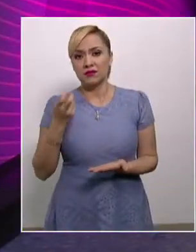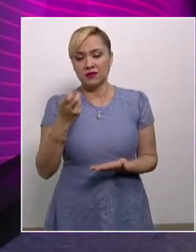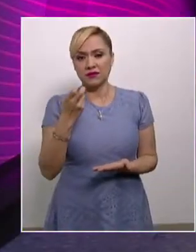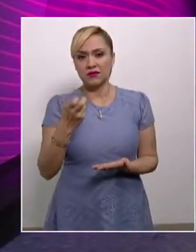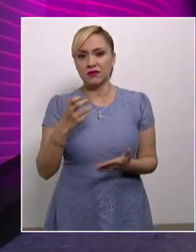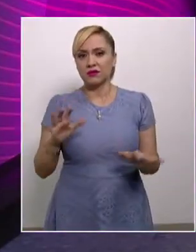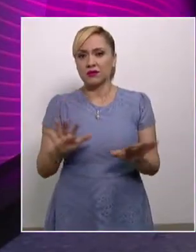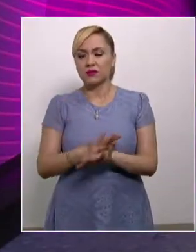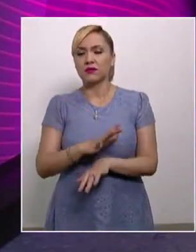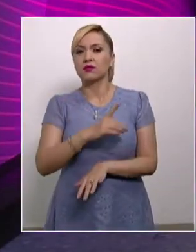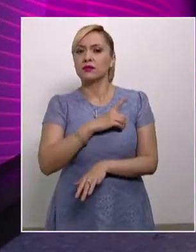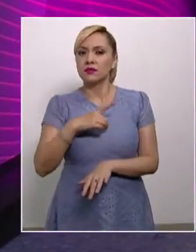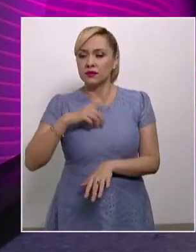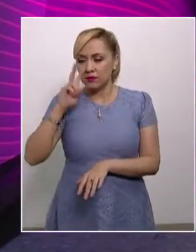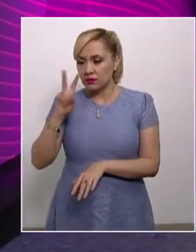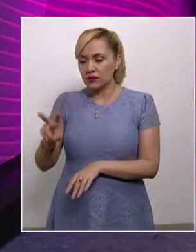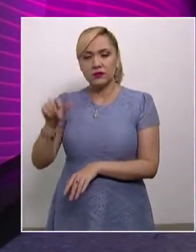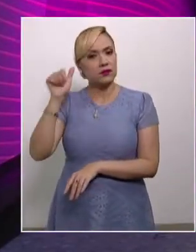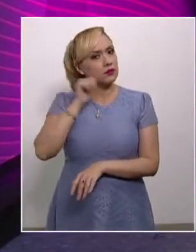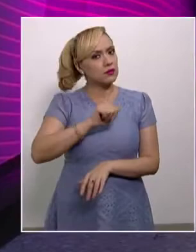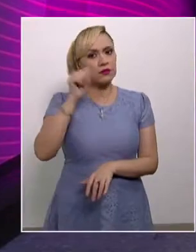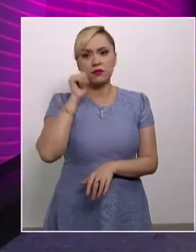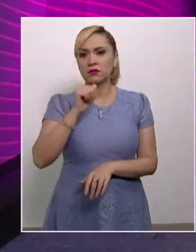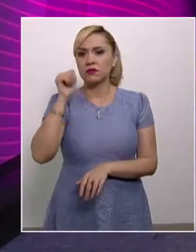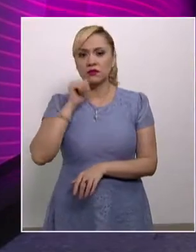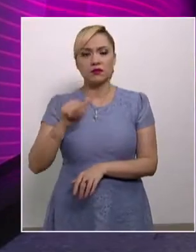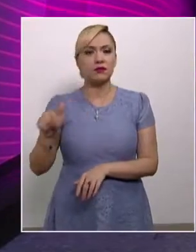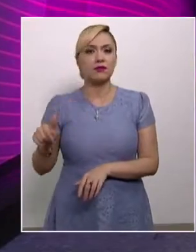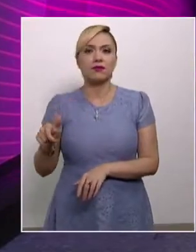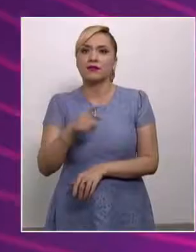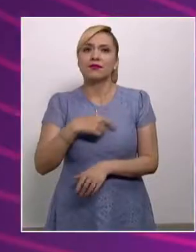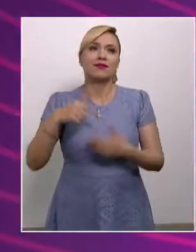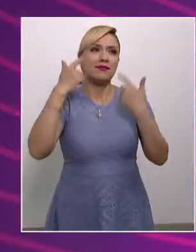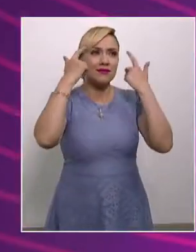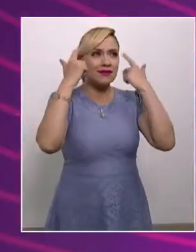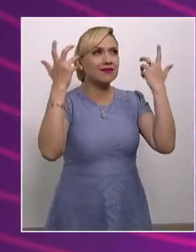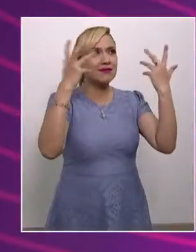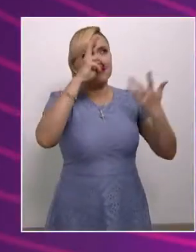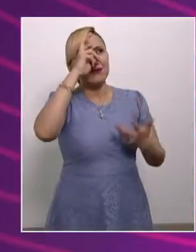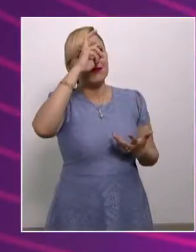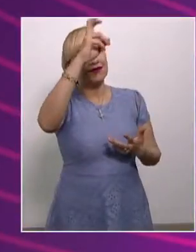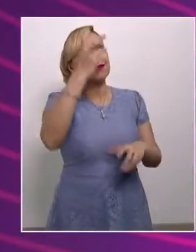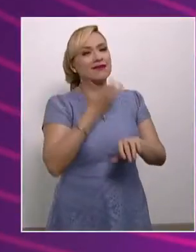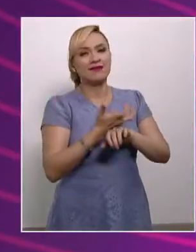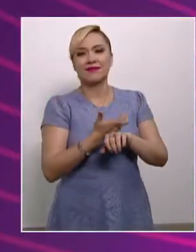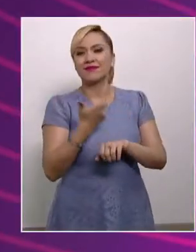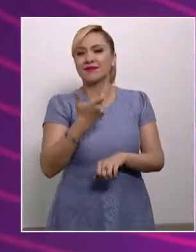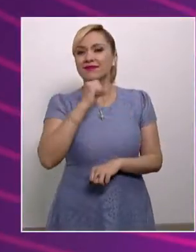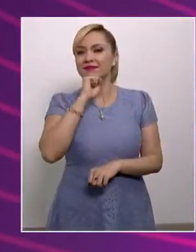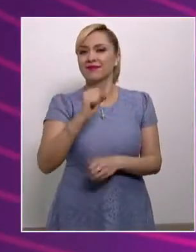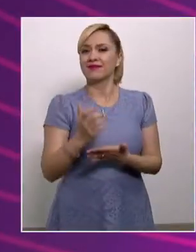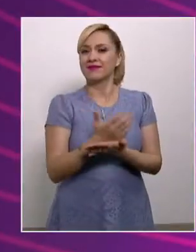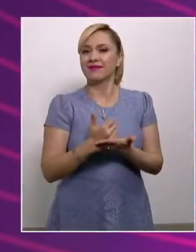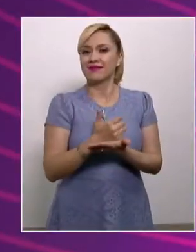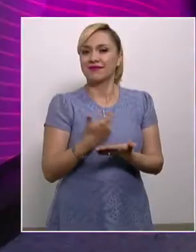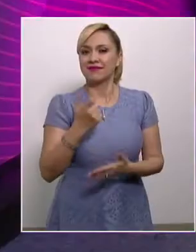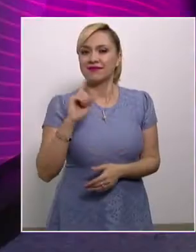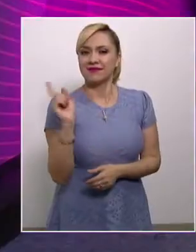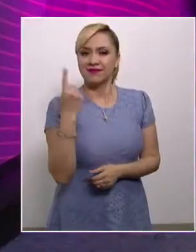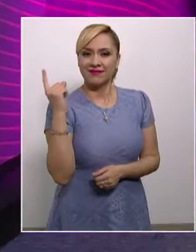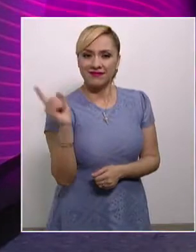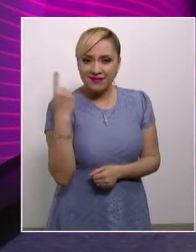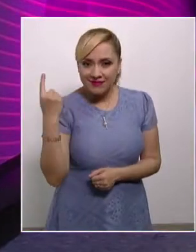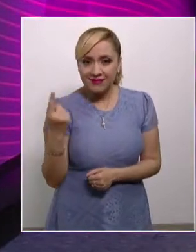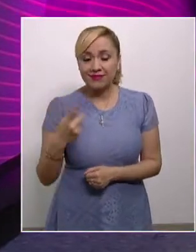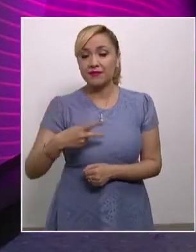se ha visto es que siempre ha estado presente el sueño americano, ¿no? Pero ante este cambio también de políticas,